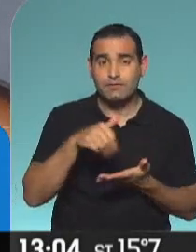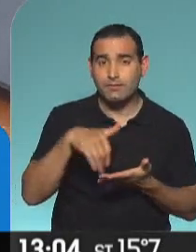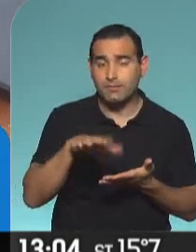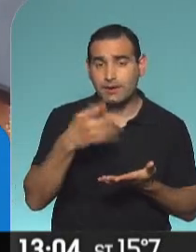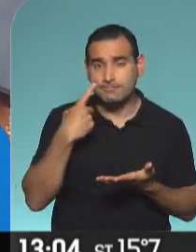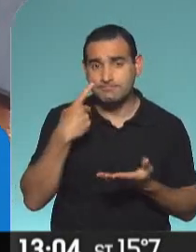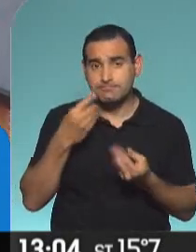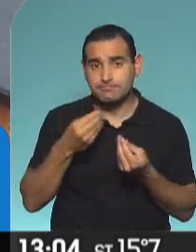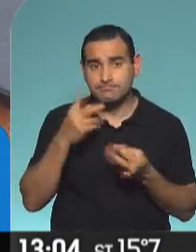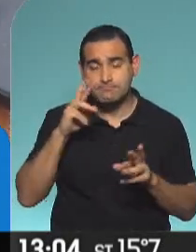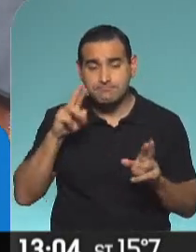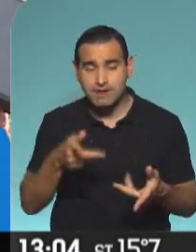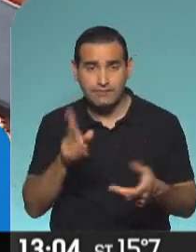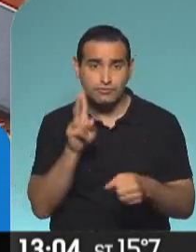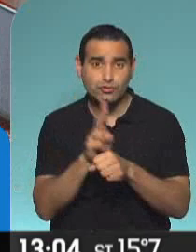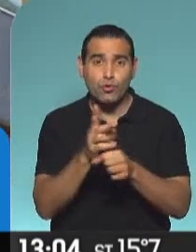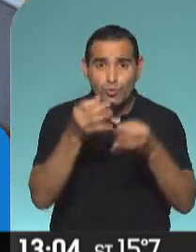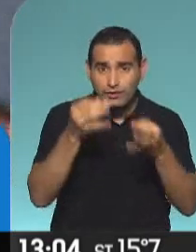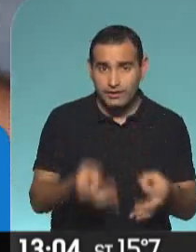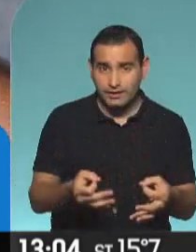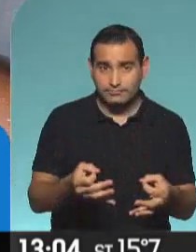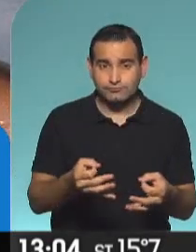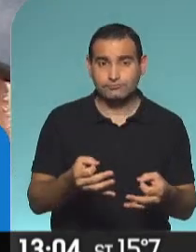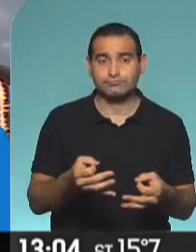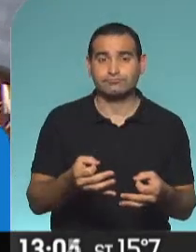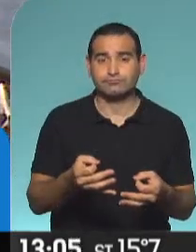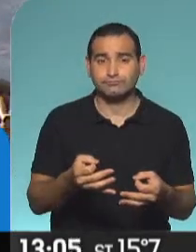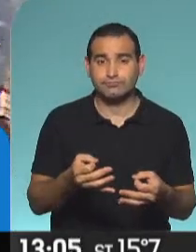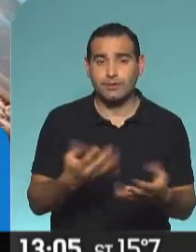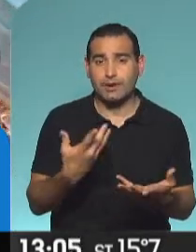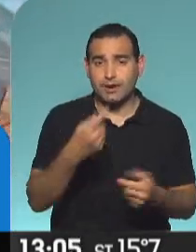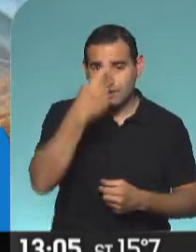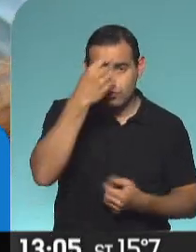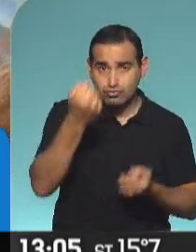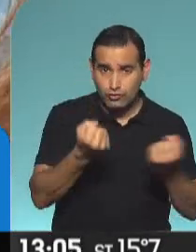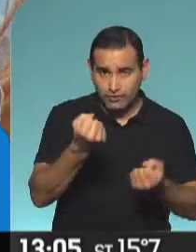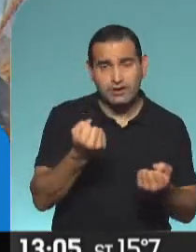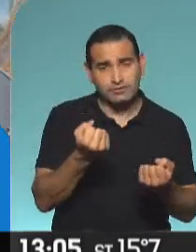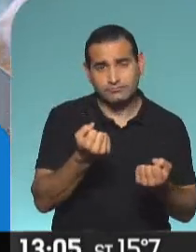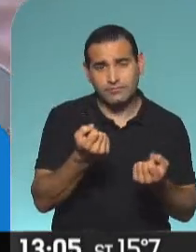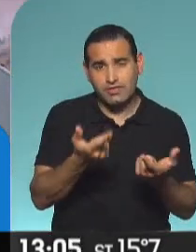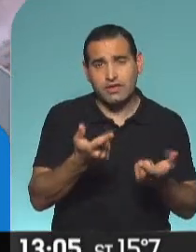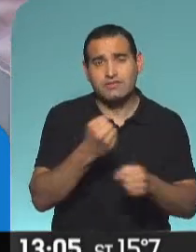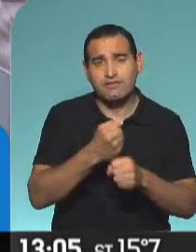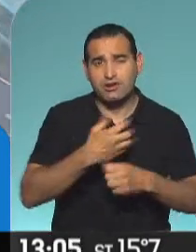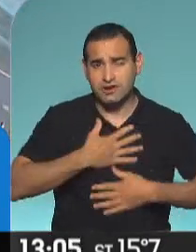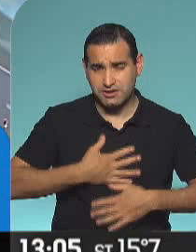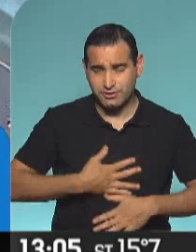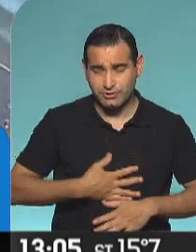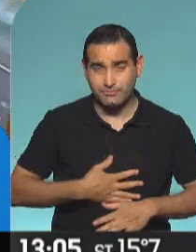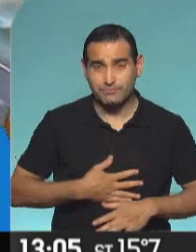mecanismo de seguridad para garantizarle a los choferes que puedan trabajar tranquilos, pero por sobre todas las